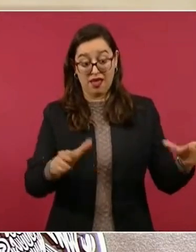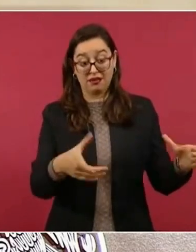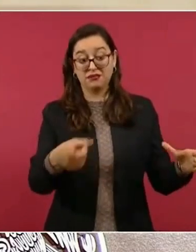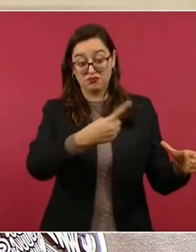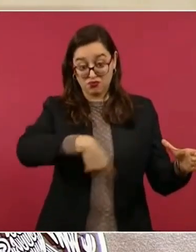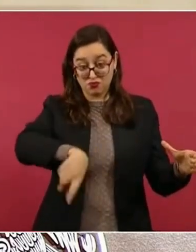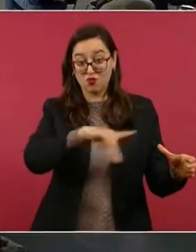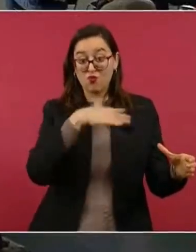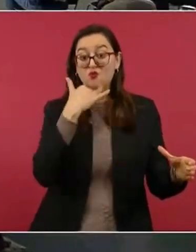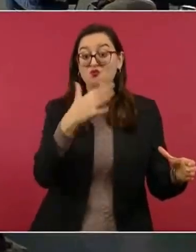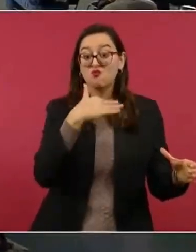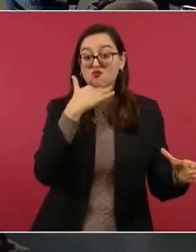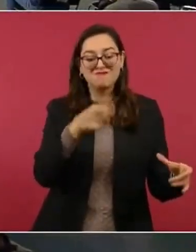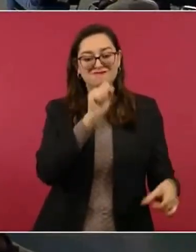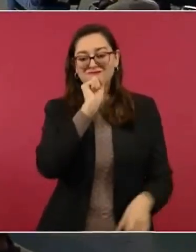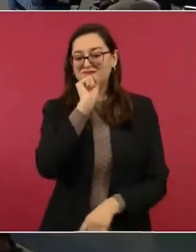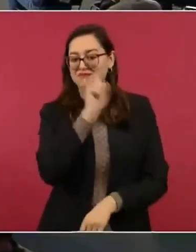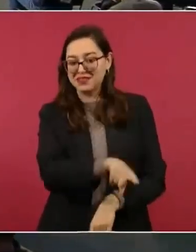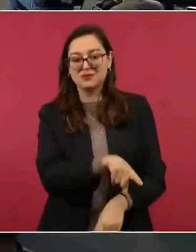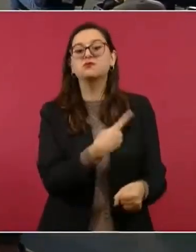existe,